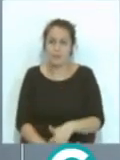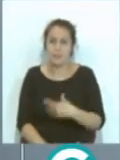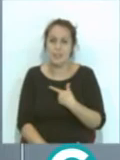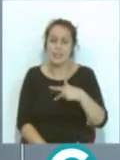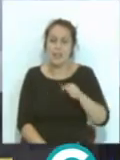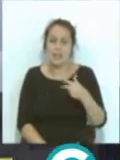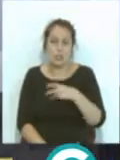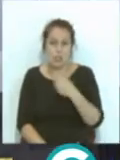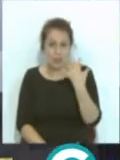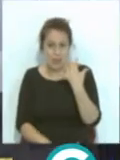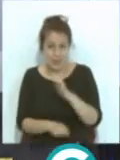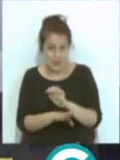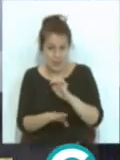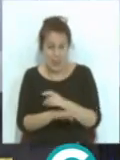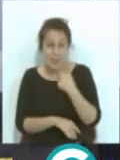Nacho?